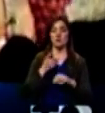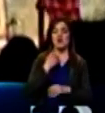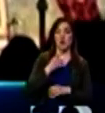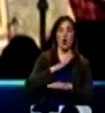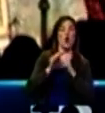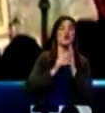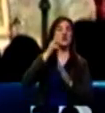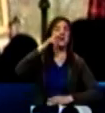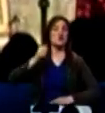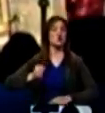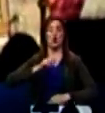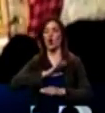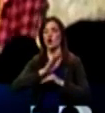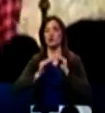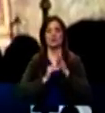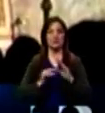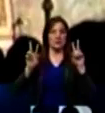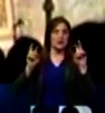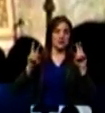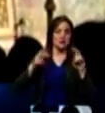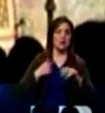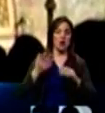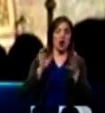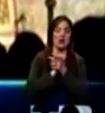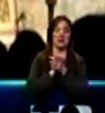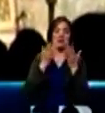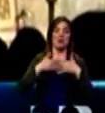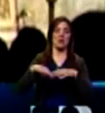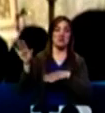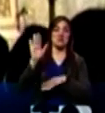antimachista denominado Mi despedida de casada se presenta en la Casa